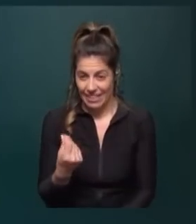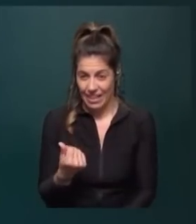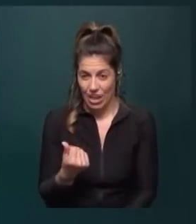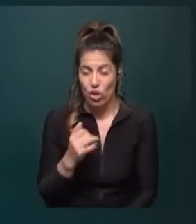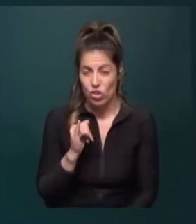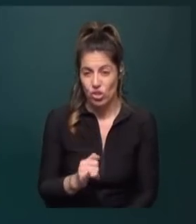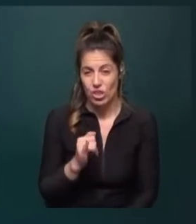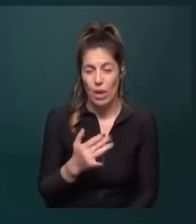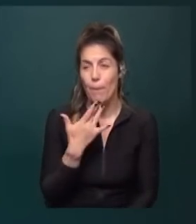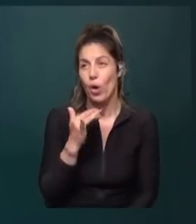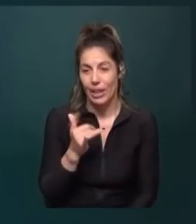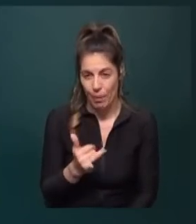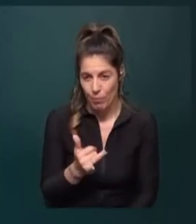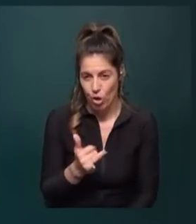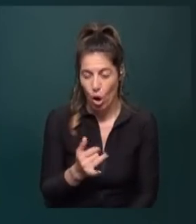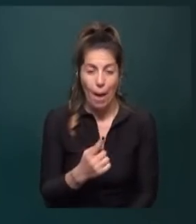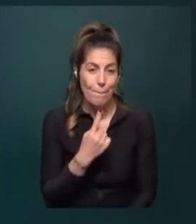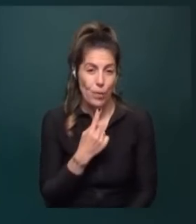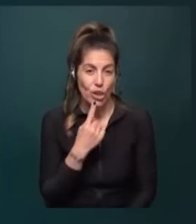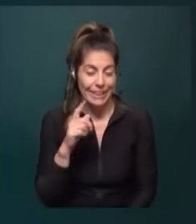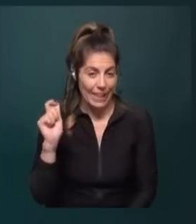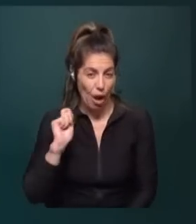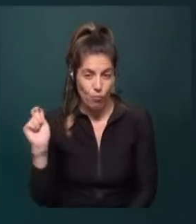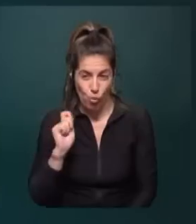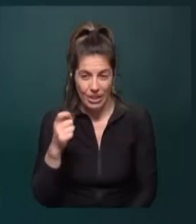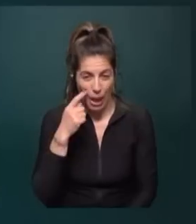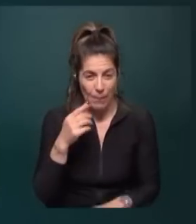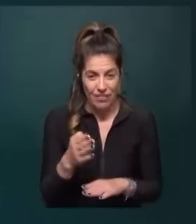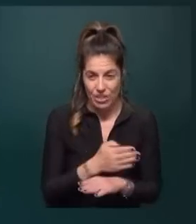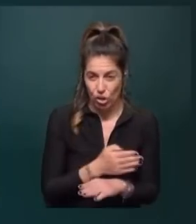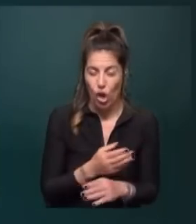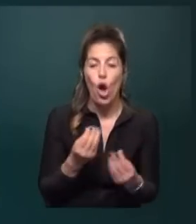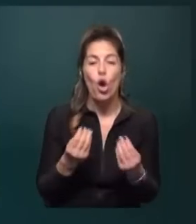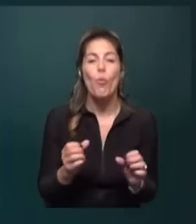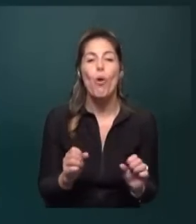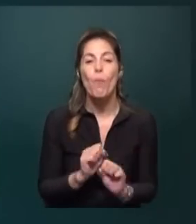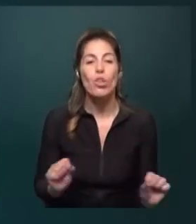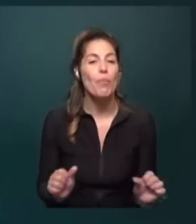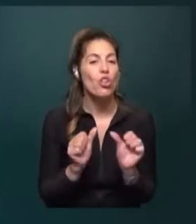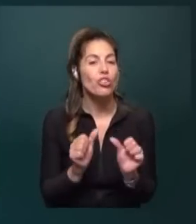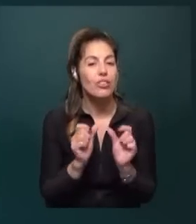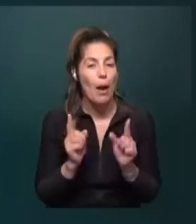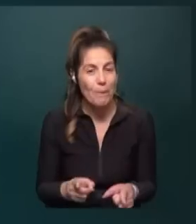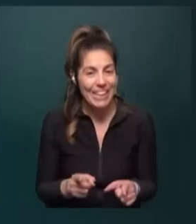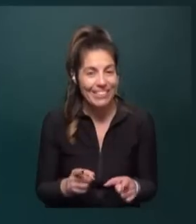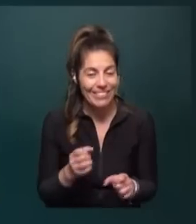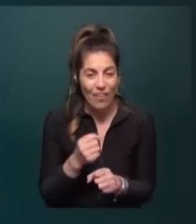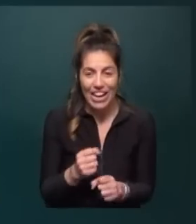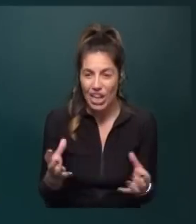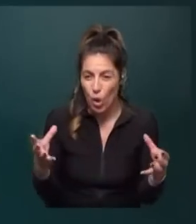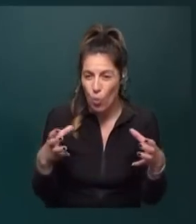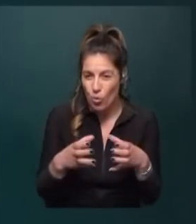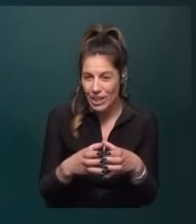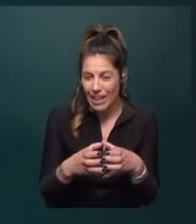a las políticas públicas de prevención Cómo podemos también trabajar en comunidad y